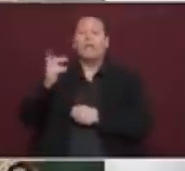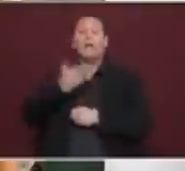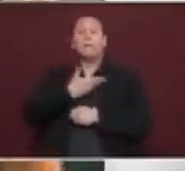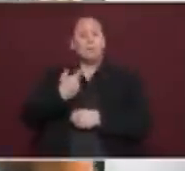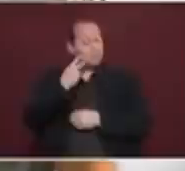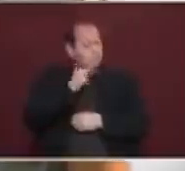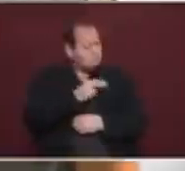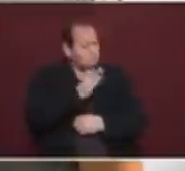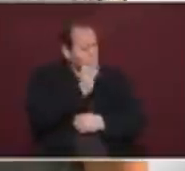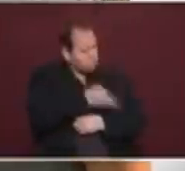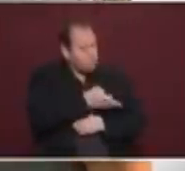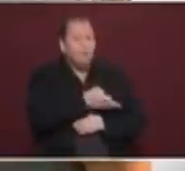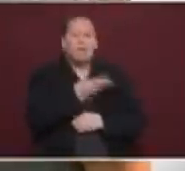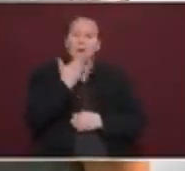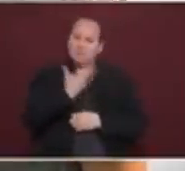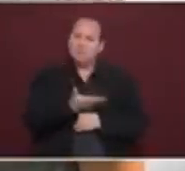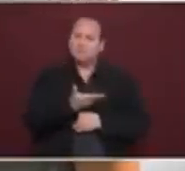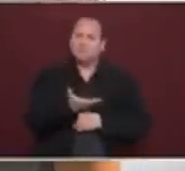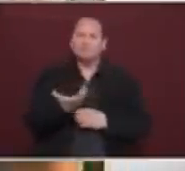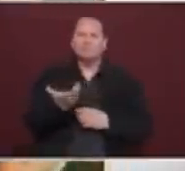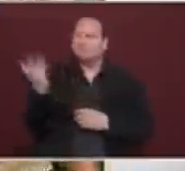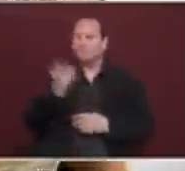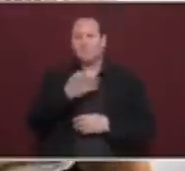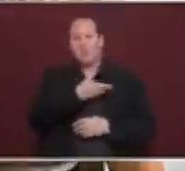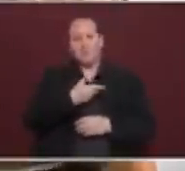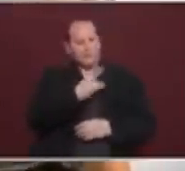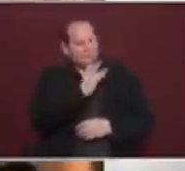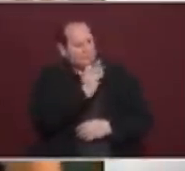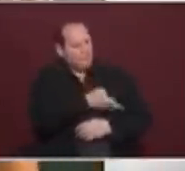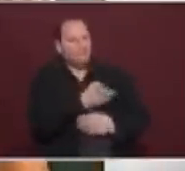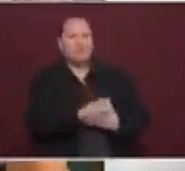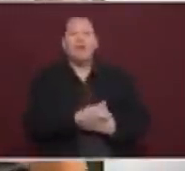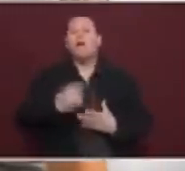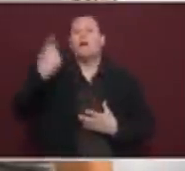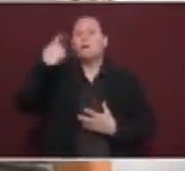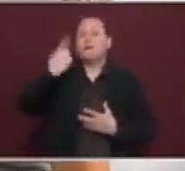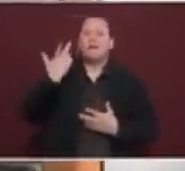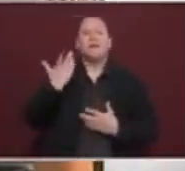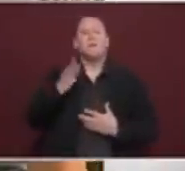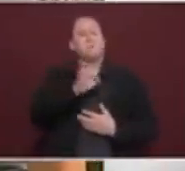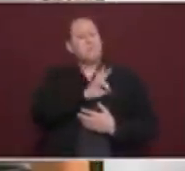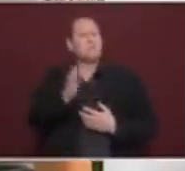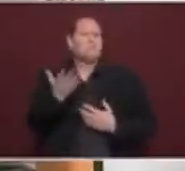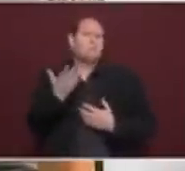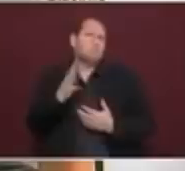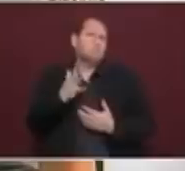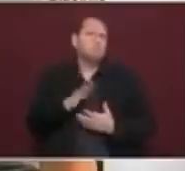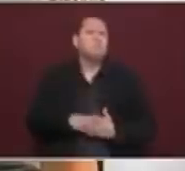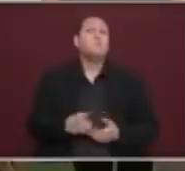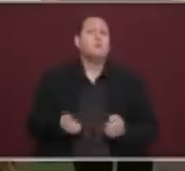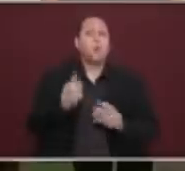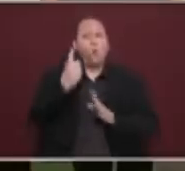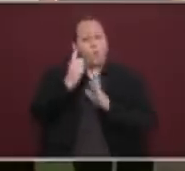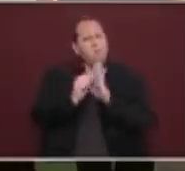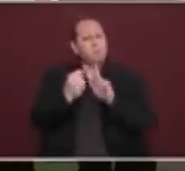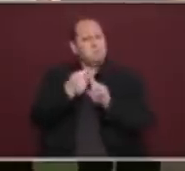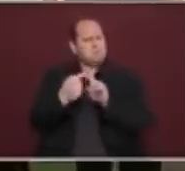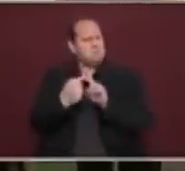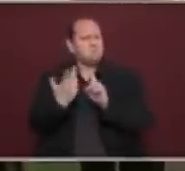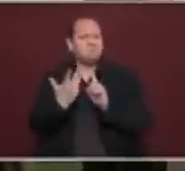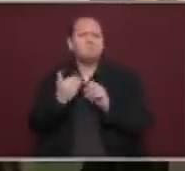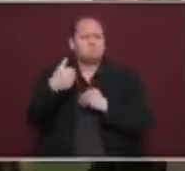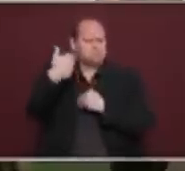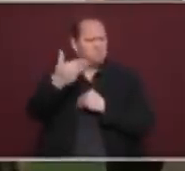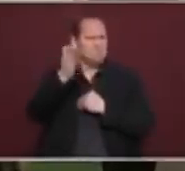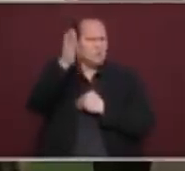presidente a desde producirlos para tener en aproximadamente un mes y medio